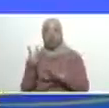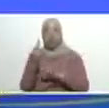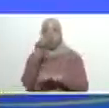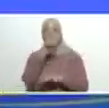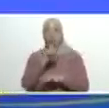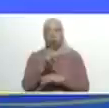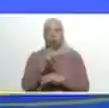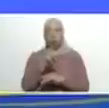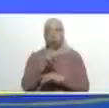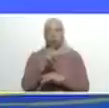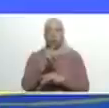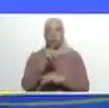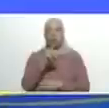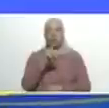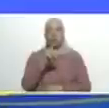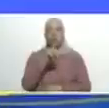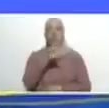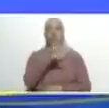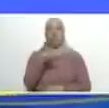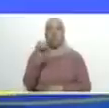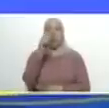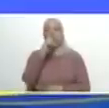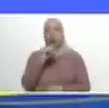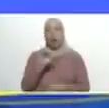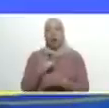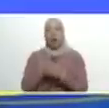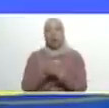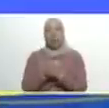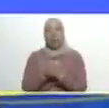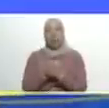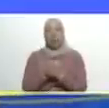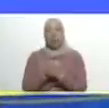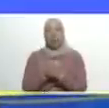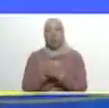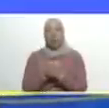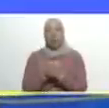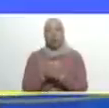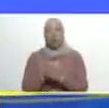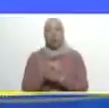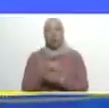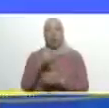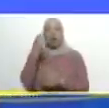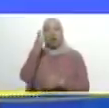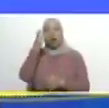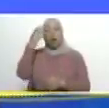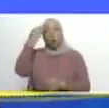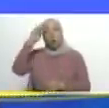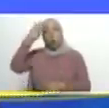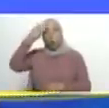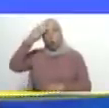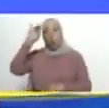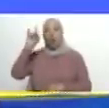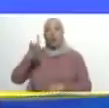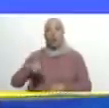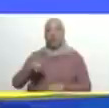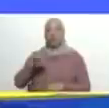Y conmemoramos 50 años de amistad entre CARICOM y Cuba en diciembre